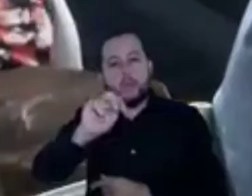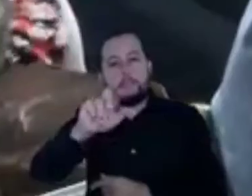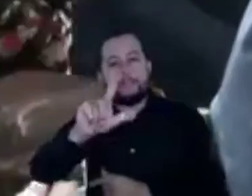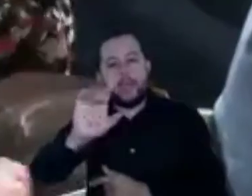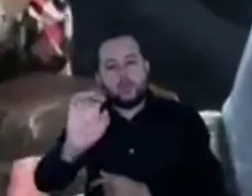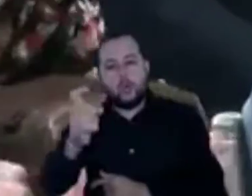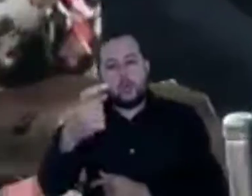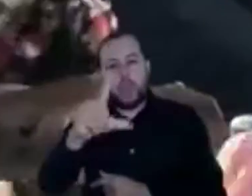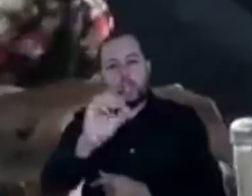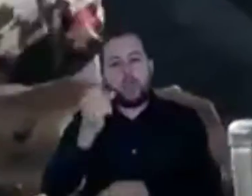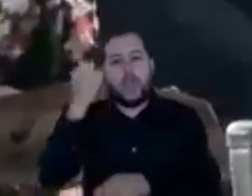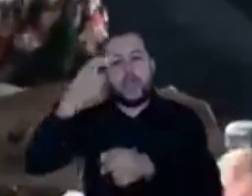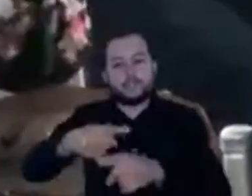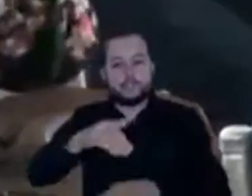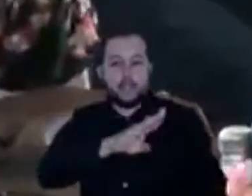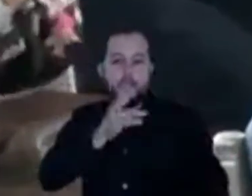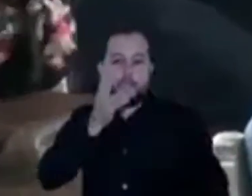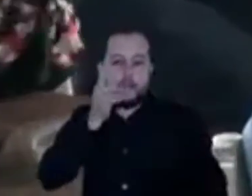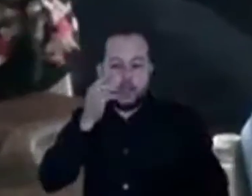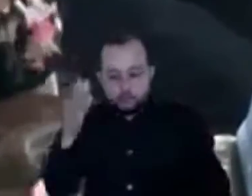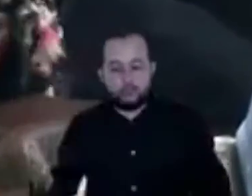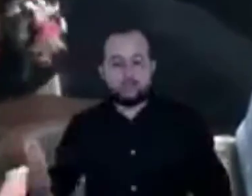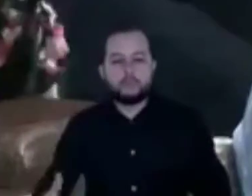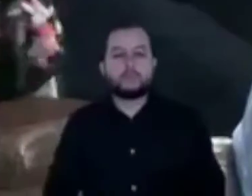de Pereira.